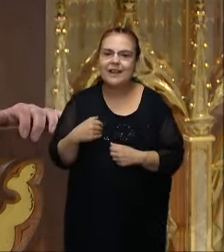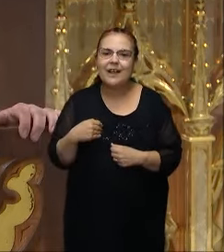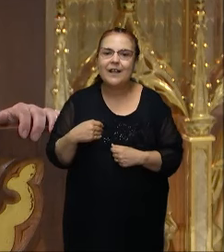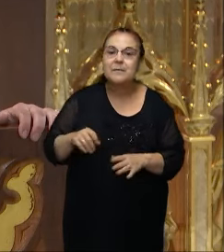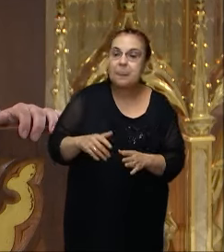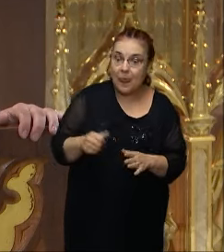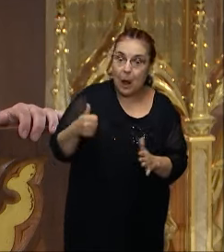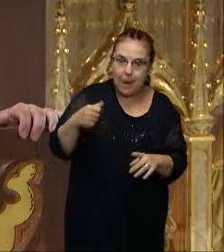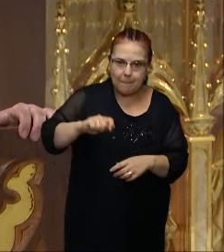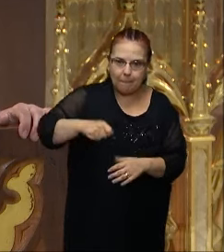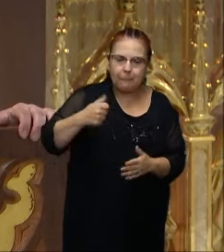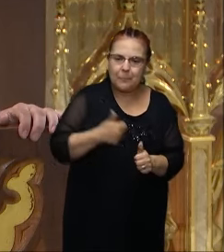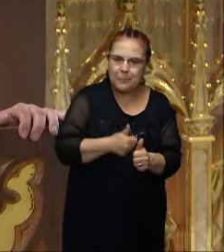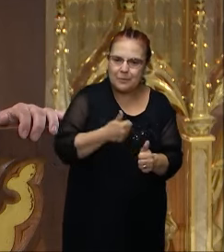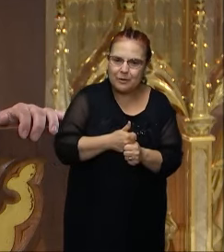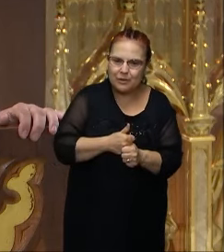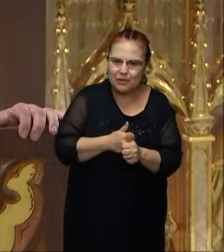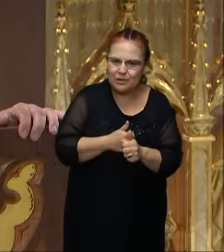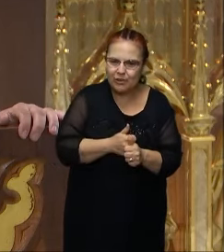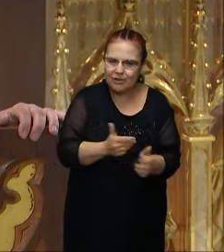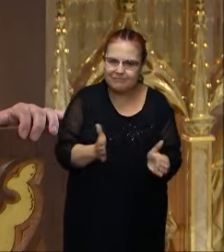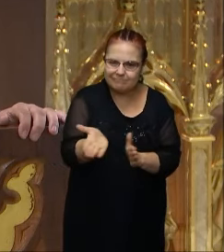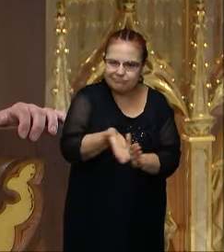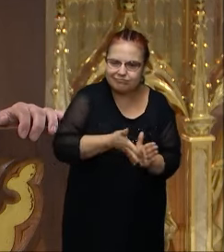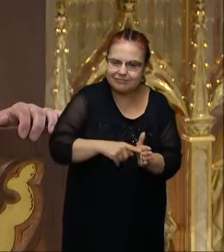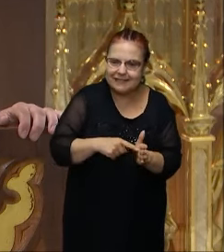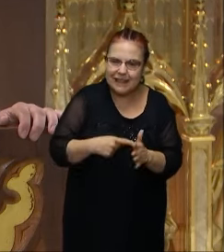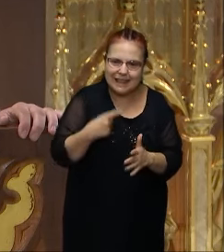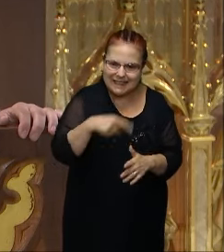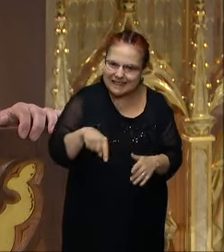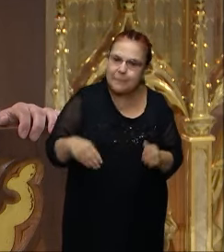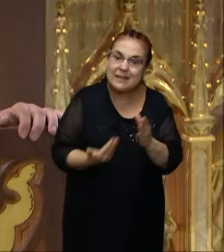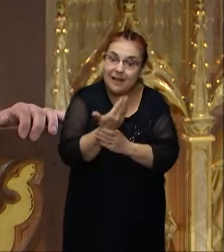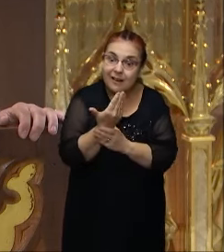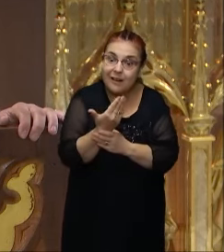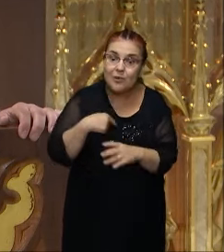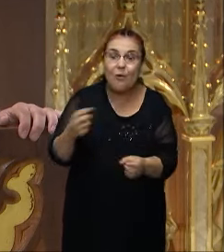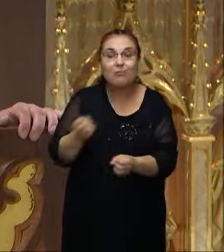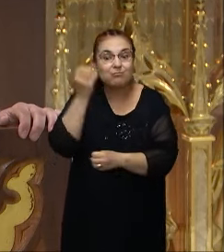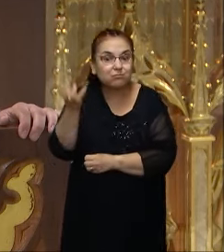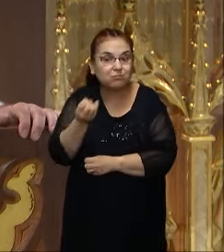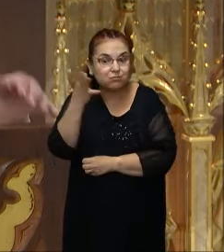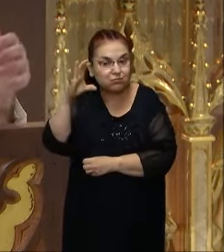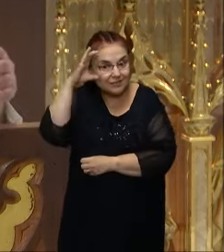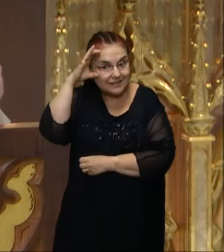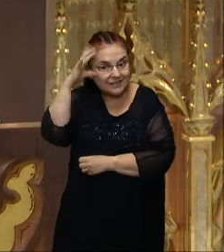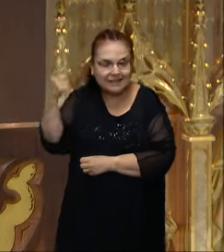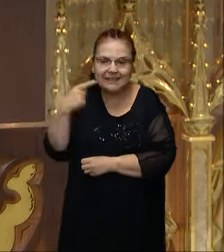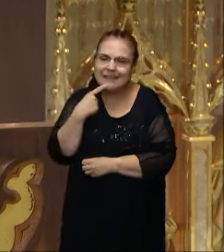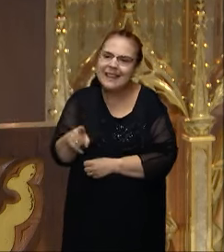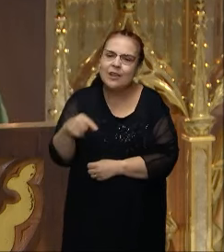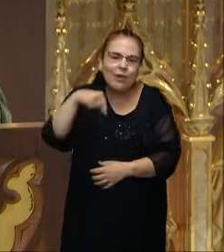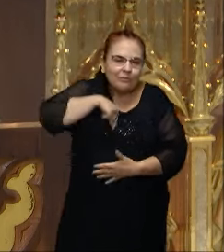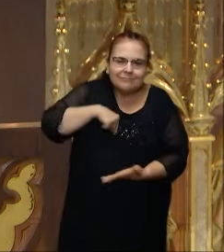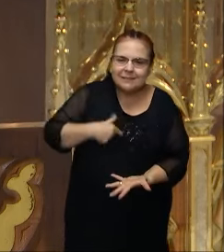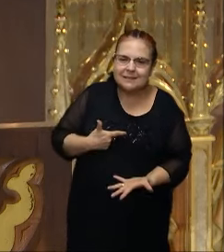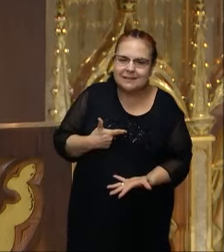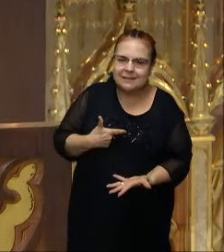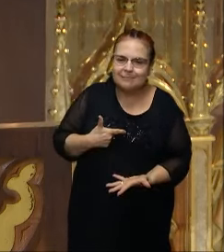el apóstol, a orillas del lago le dice: esta mañana cuando te oía predicar, le dice, sentí como que